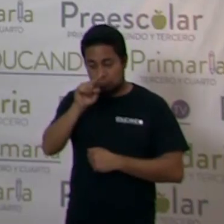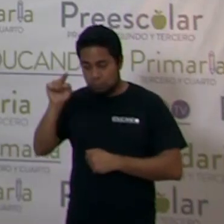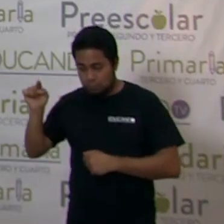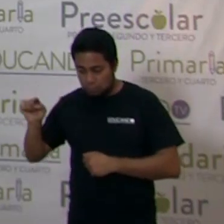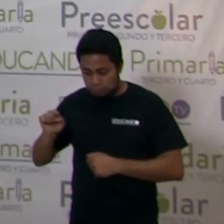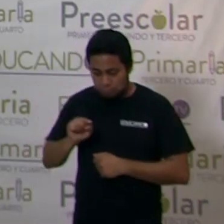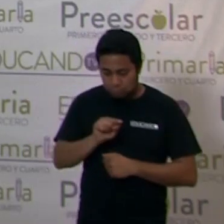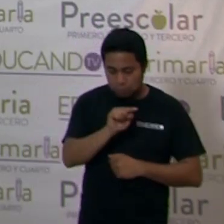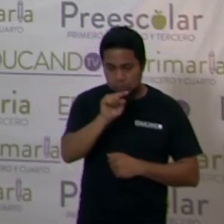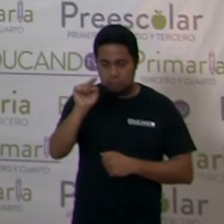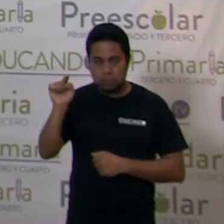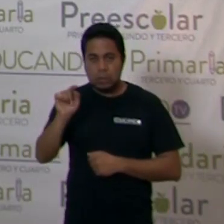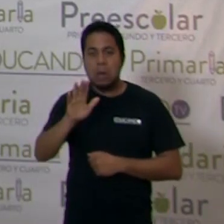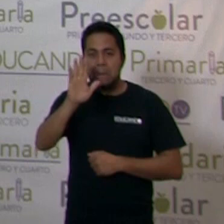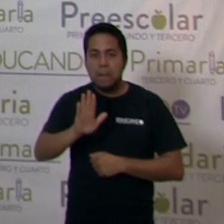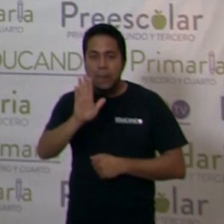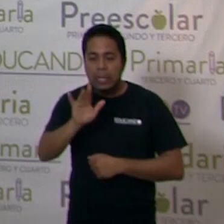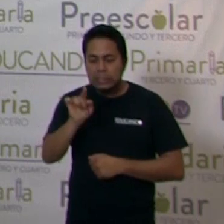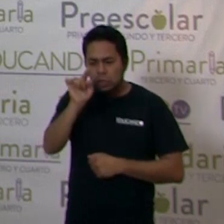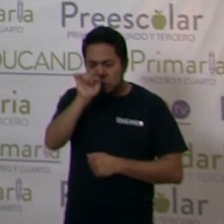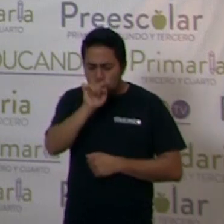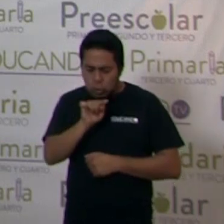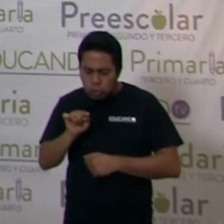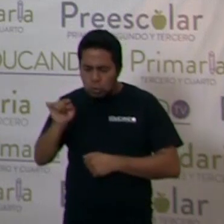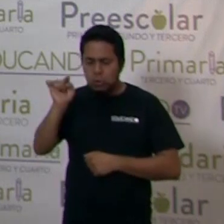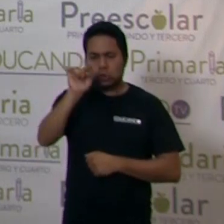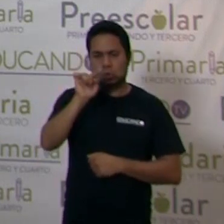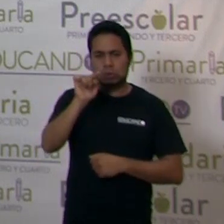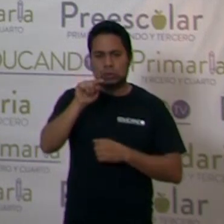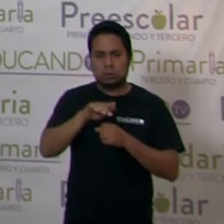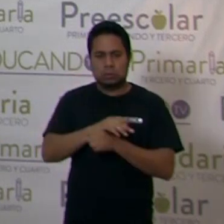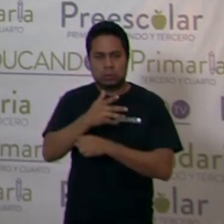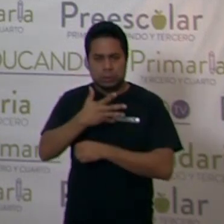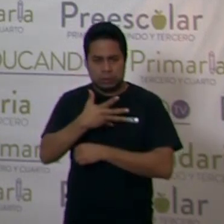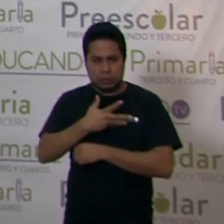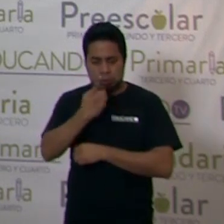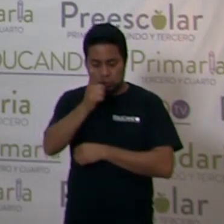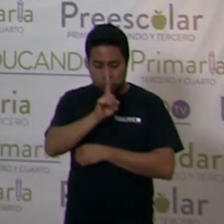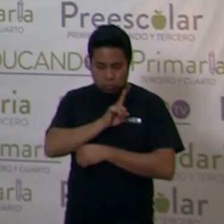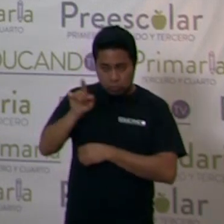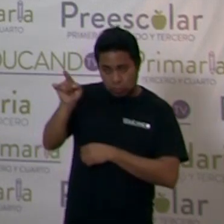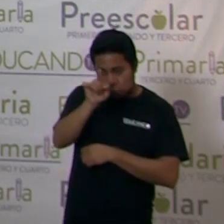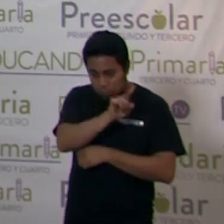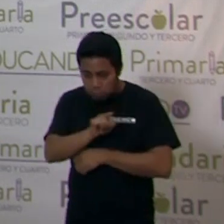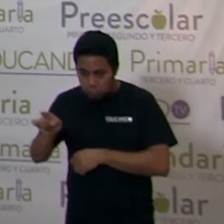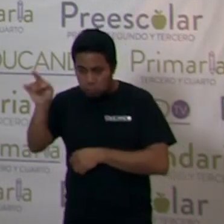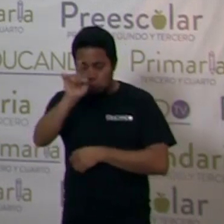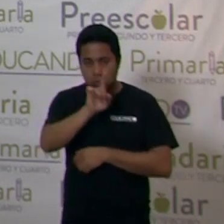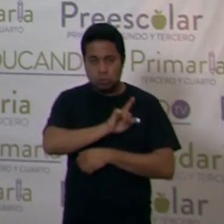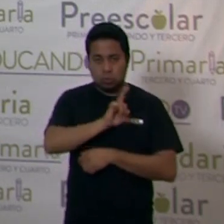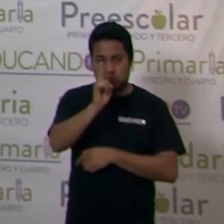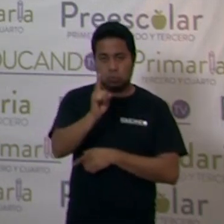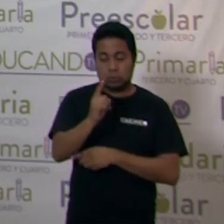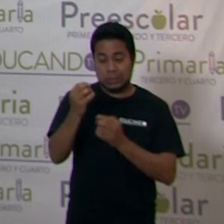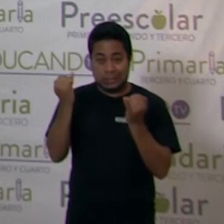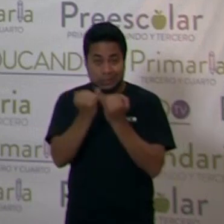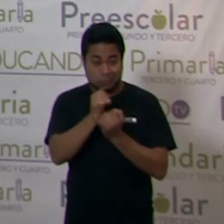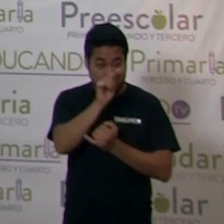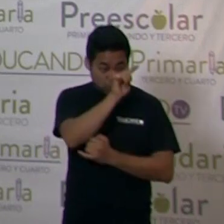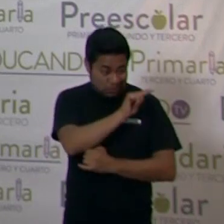aunque se parezca al círculo porque solamente tiene un lado curvo no es